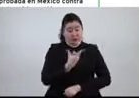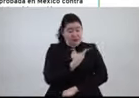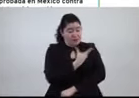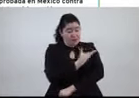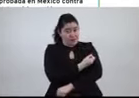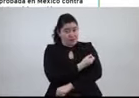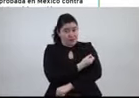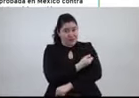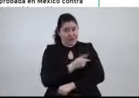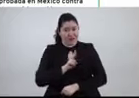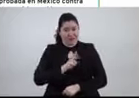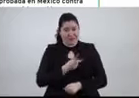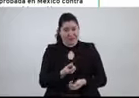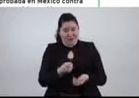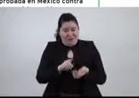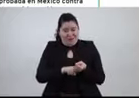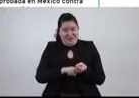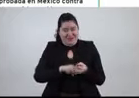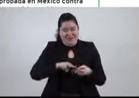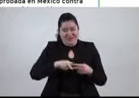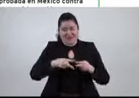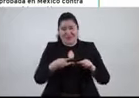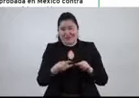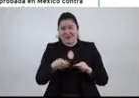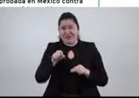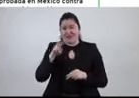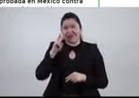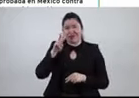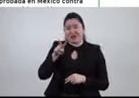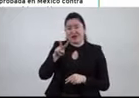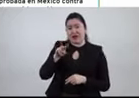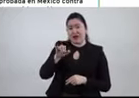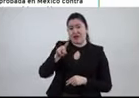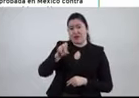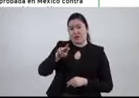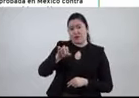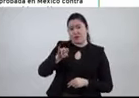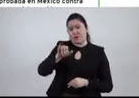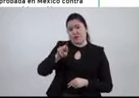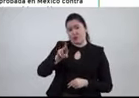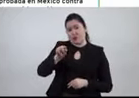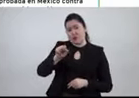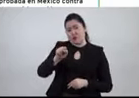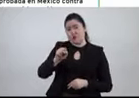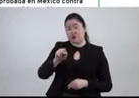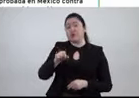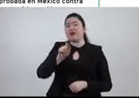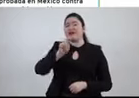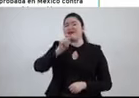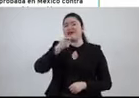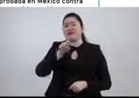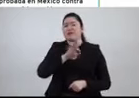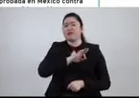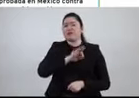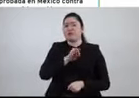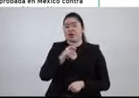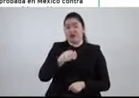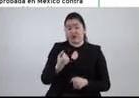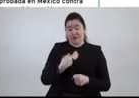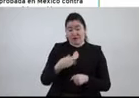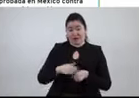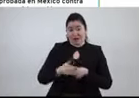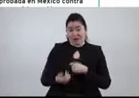inyecta en un adenovirus. Este es el adenovirus, el que viene en la vacuna y tiene la capacidad de replicar los